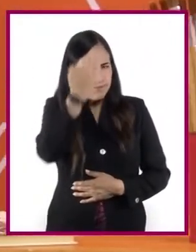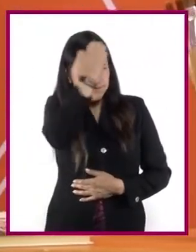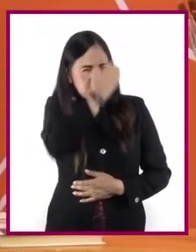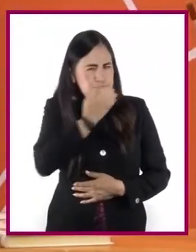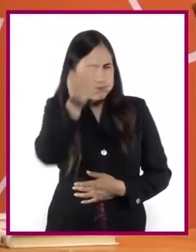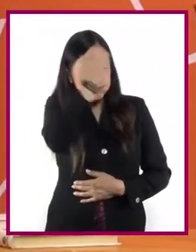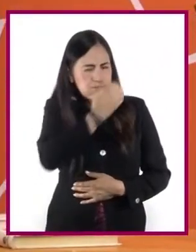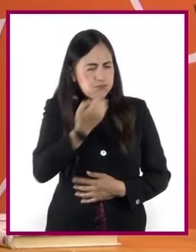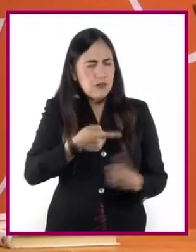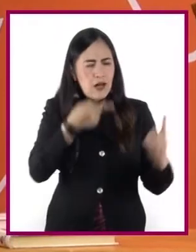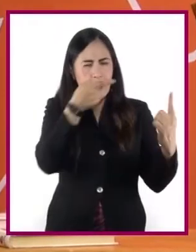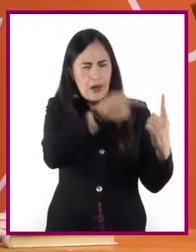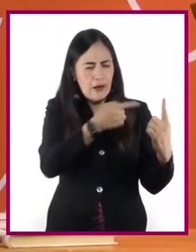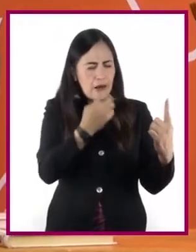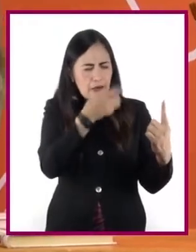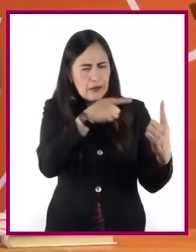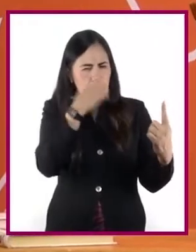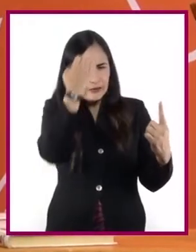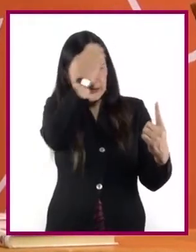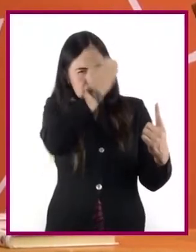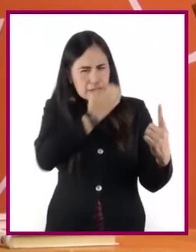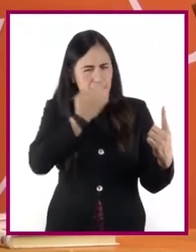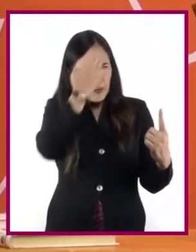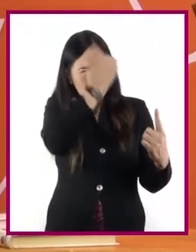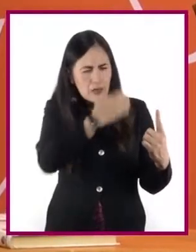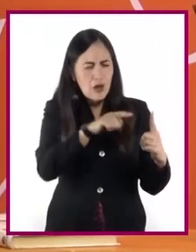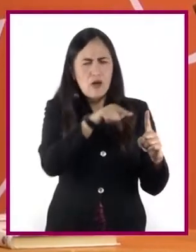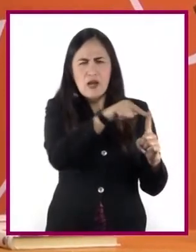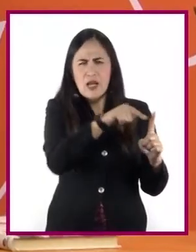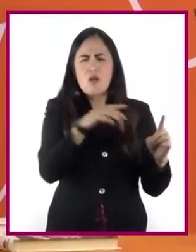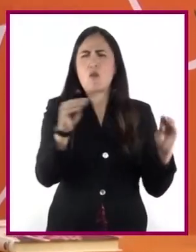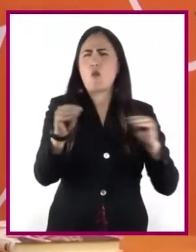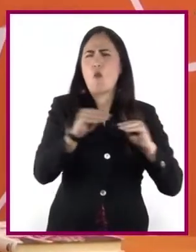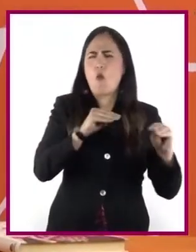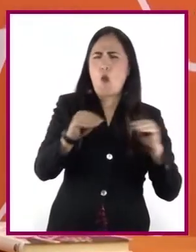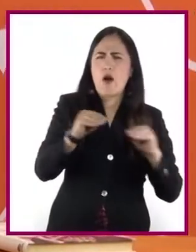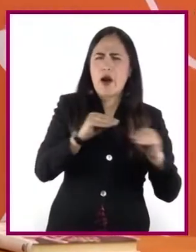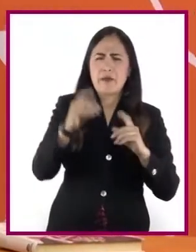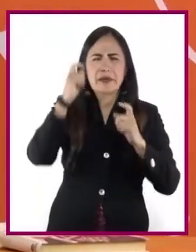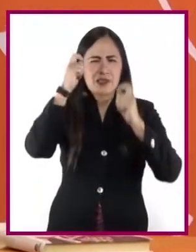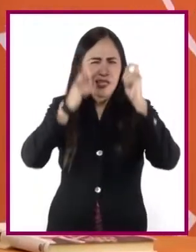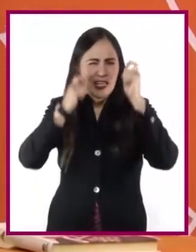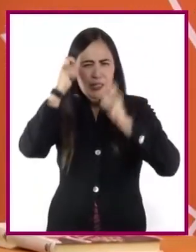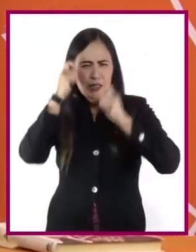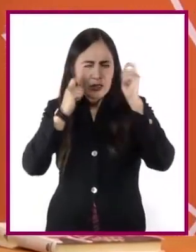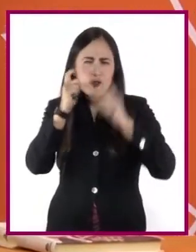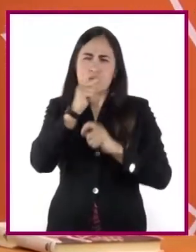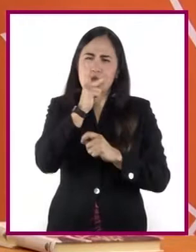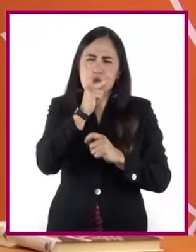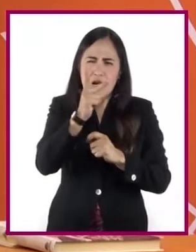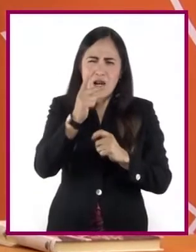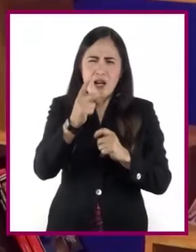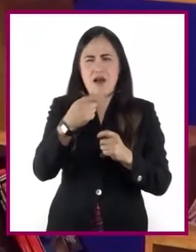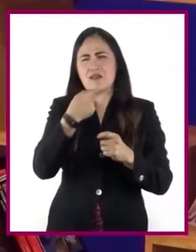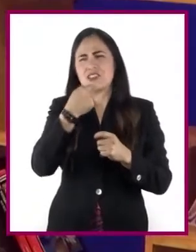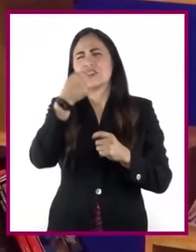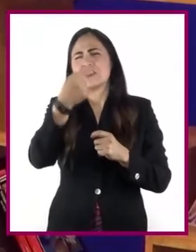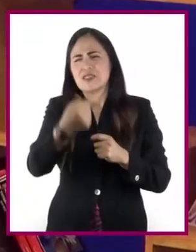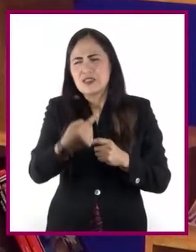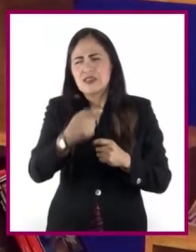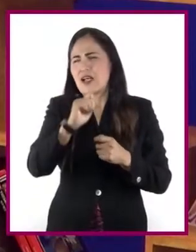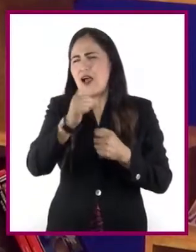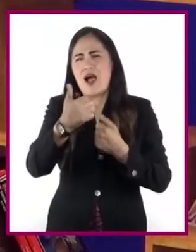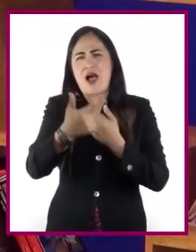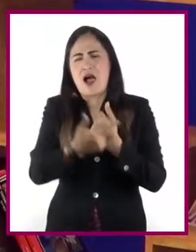a su entrevistado cuidadosamente en su forma de moverse, sus gestos, sus palabras, incluso